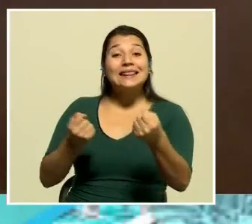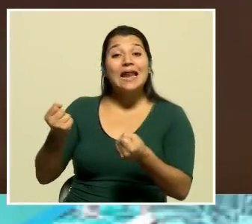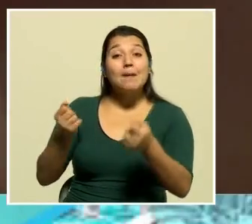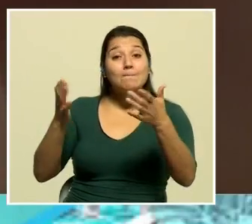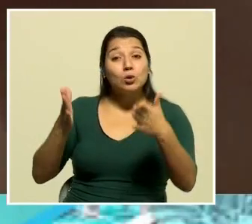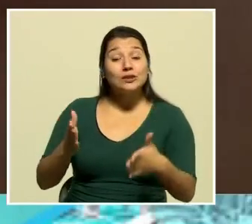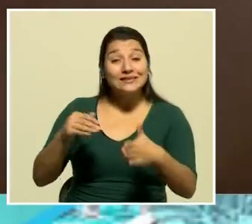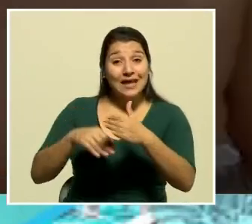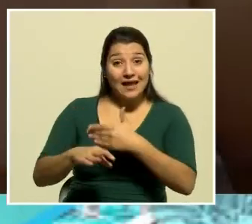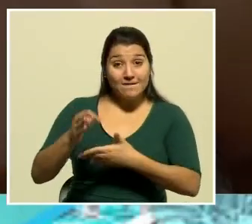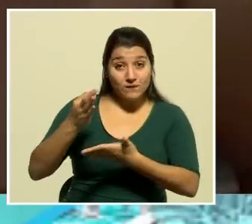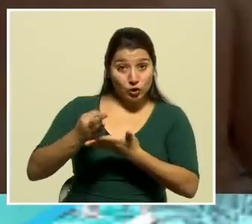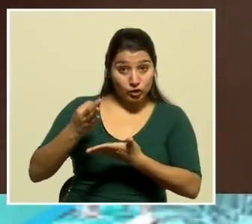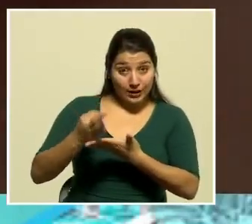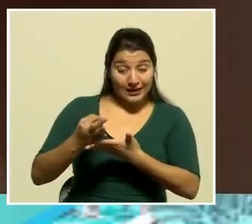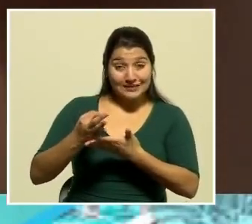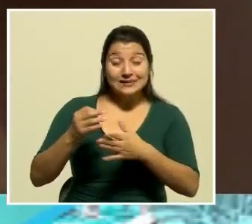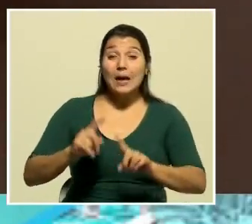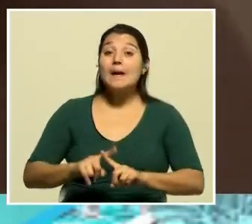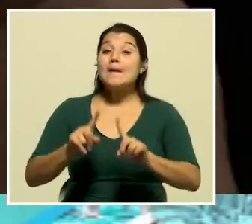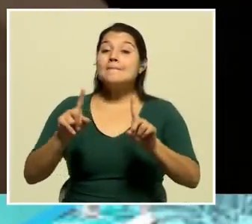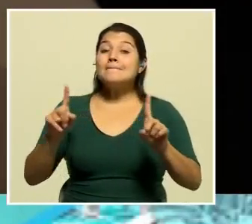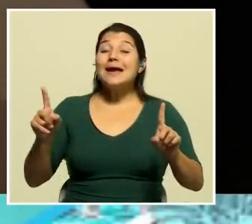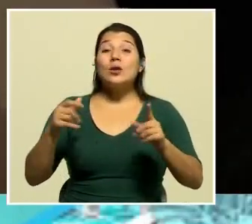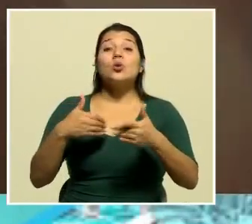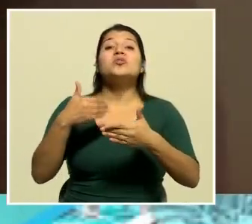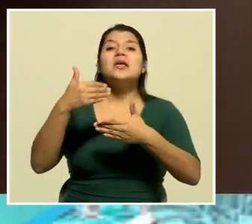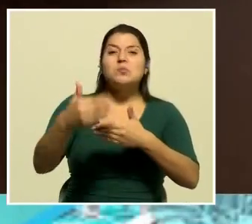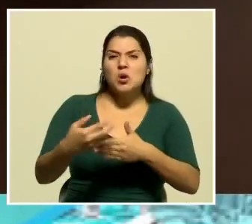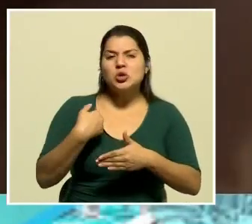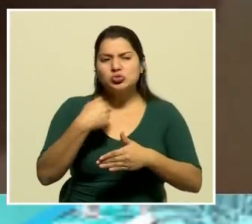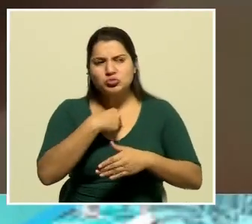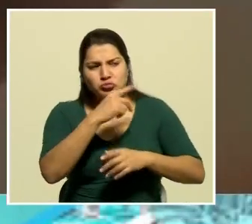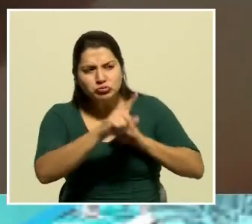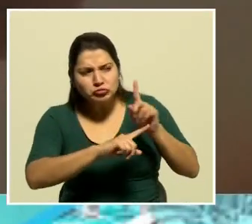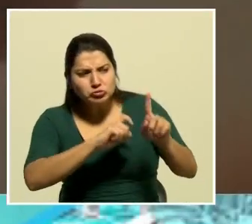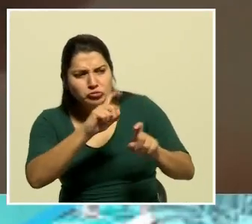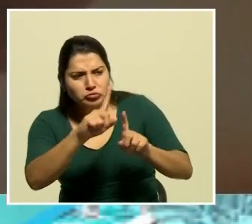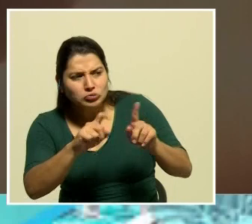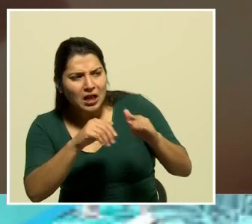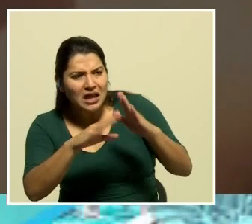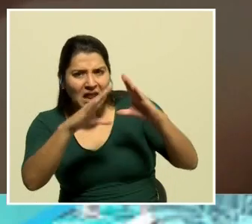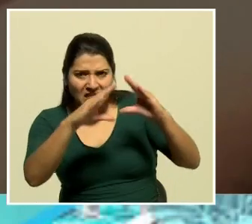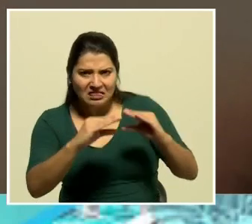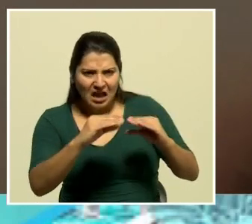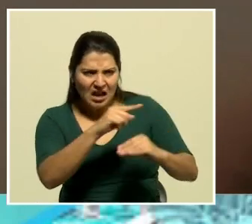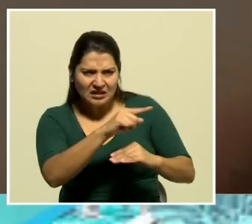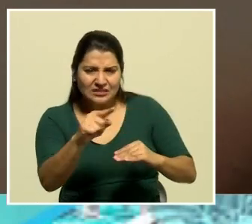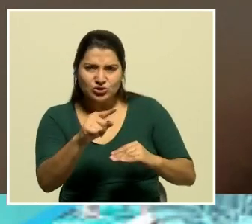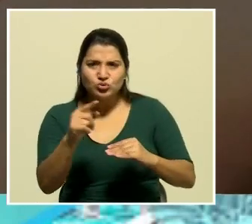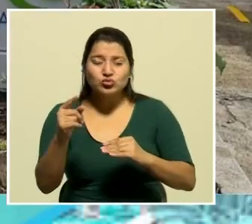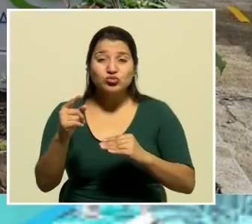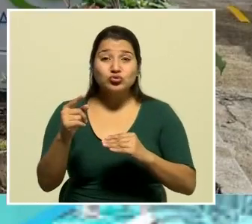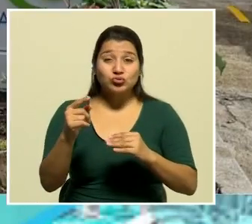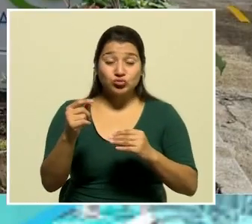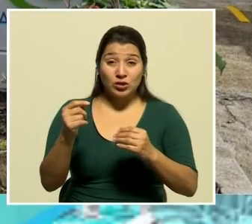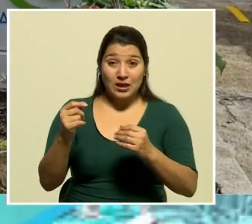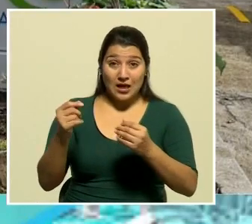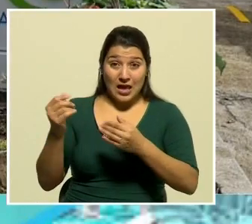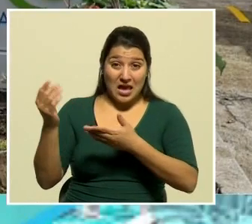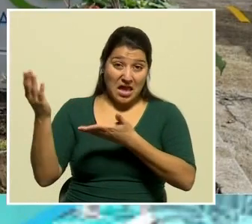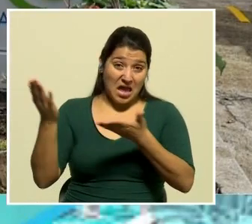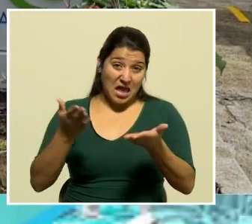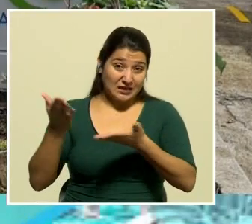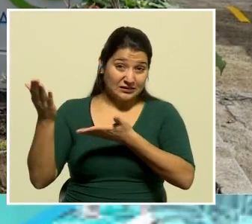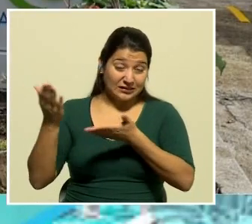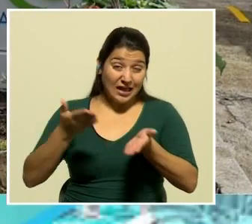las fronteras. Sin embargo, después, con un sondeo que hemos hecho en la tarde con algunos exportadores, nos han afirmado